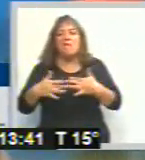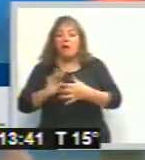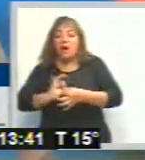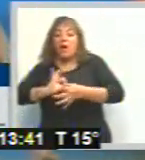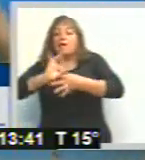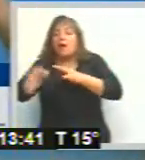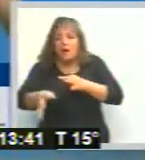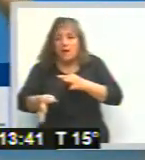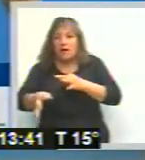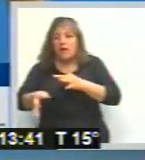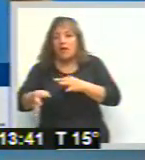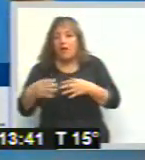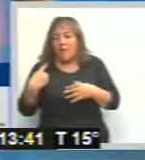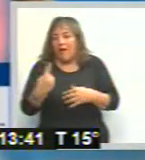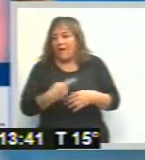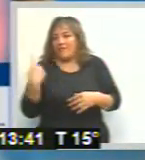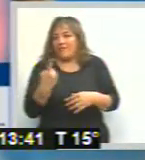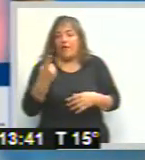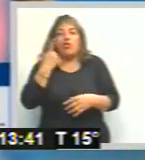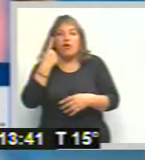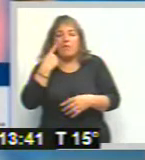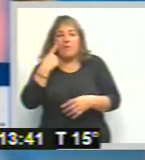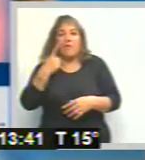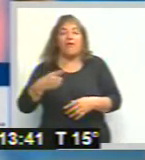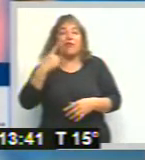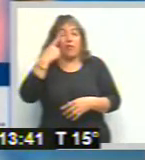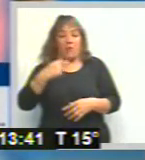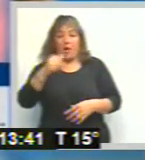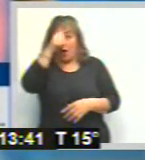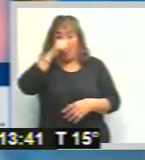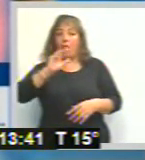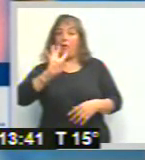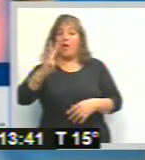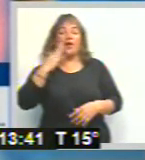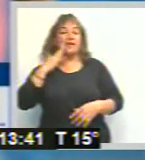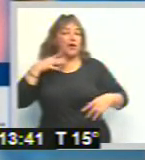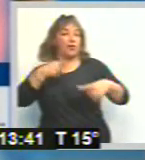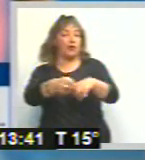decisiva como la que vamos a vivir el domingo a las 4 de la tarde frente a Alemania.